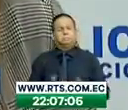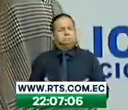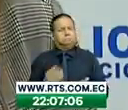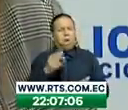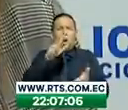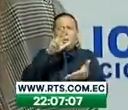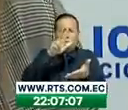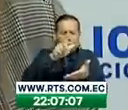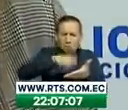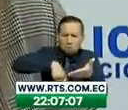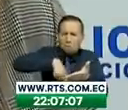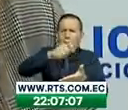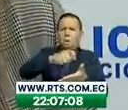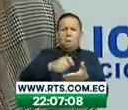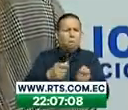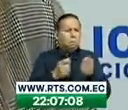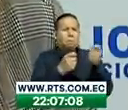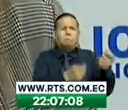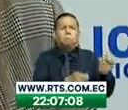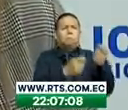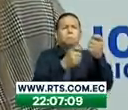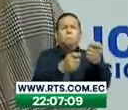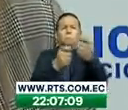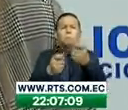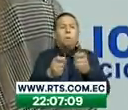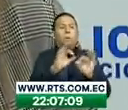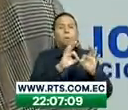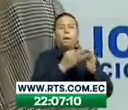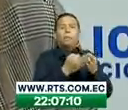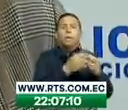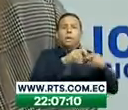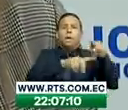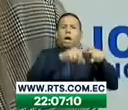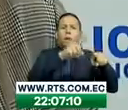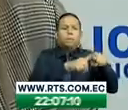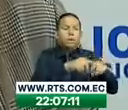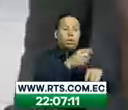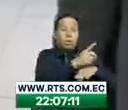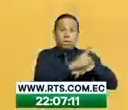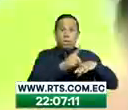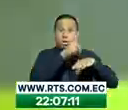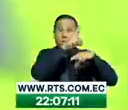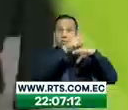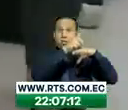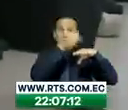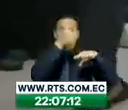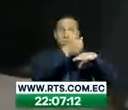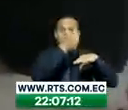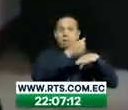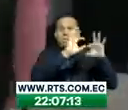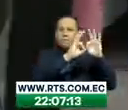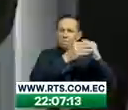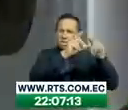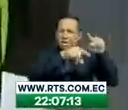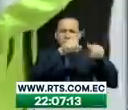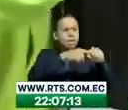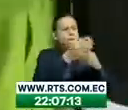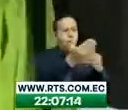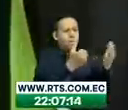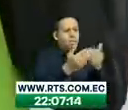que se entregaron a familiares y amigos relacionada al directorio esos contratos adjudicados